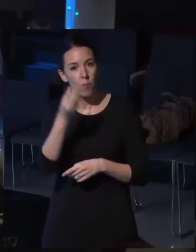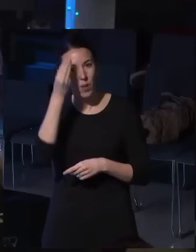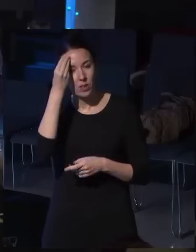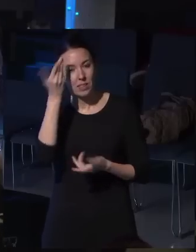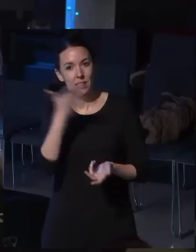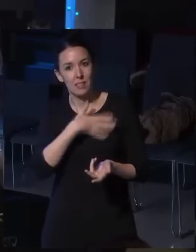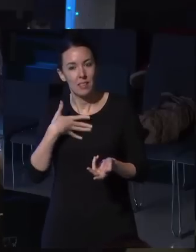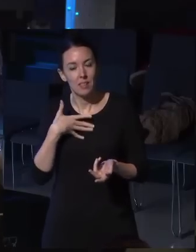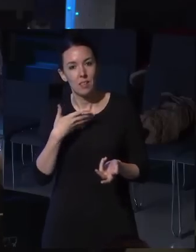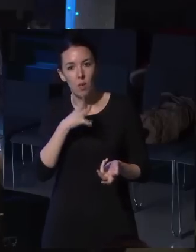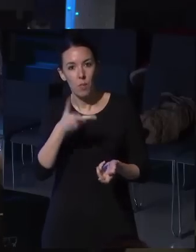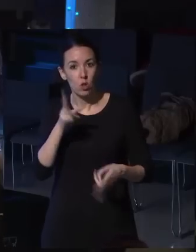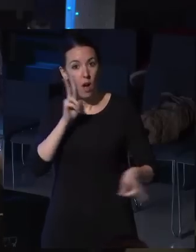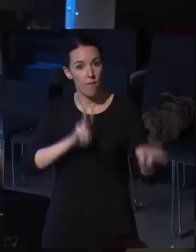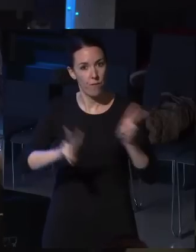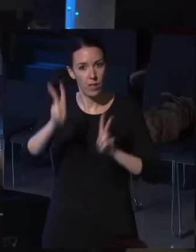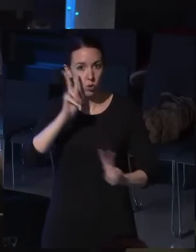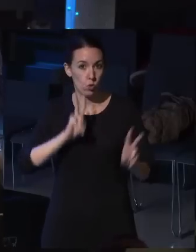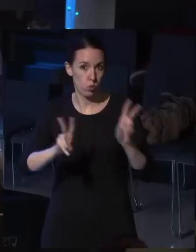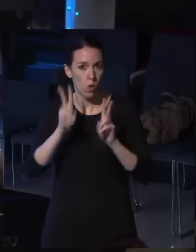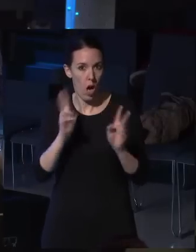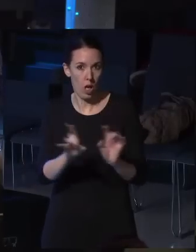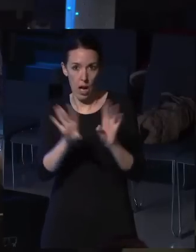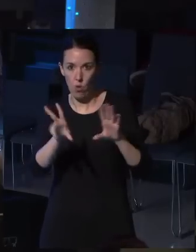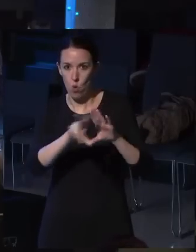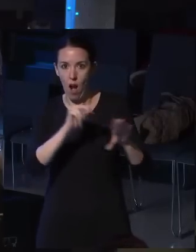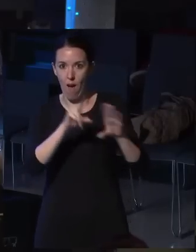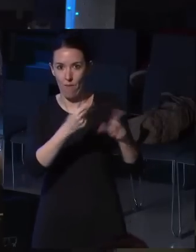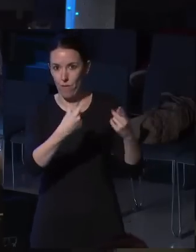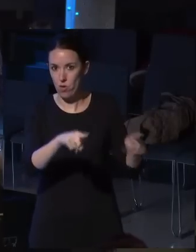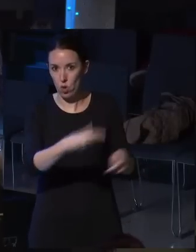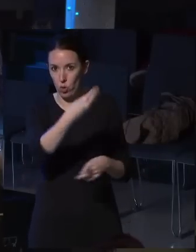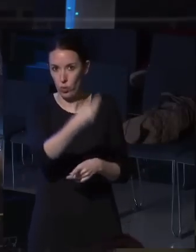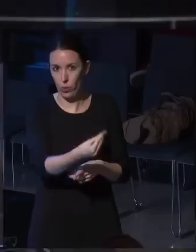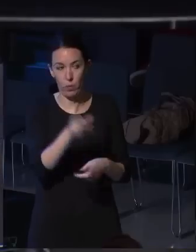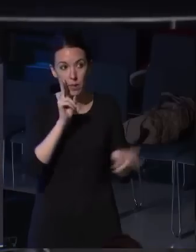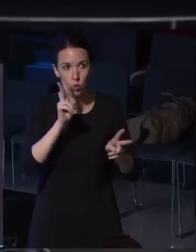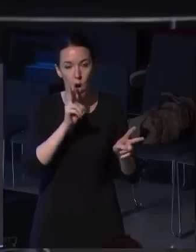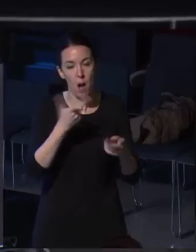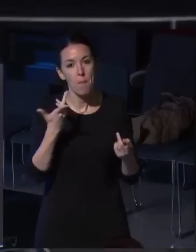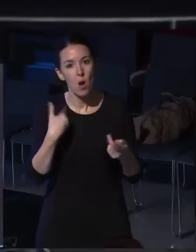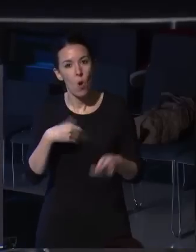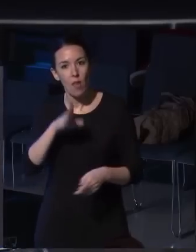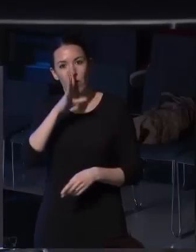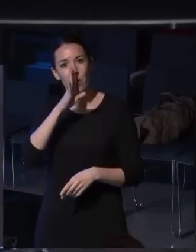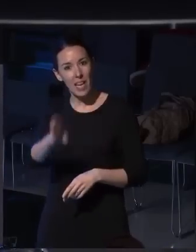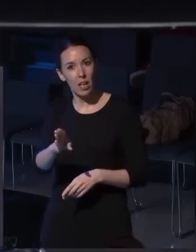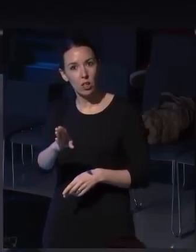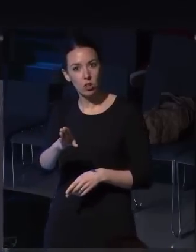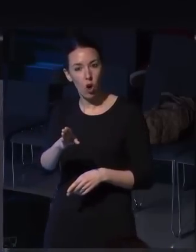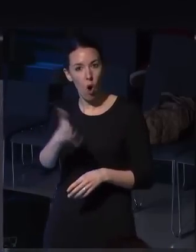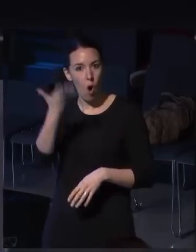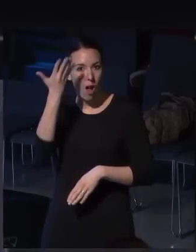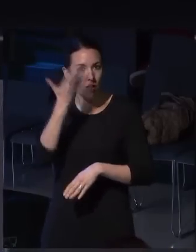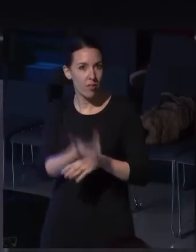parte visual que tienen obviamente los videoclips, el grupo en directo transmite una cosa que en el disco